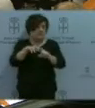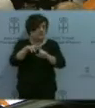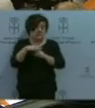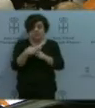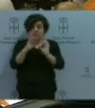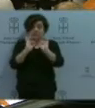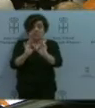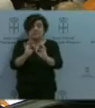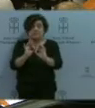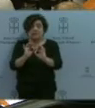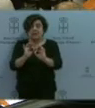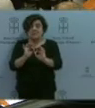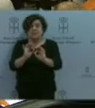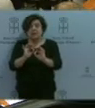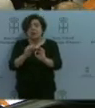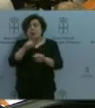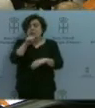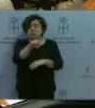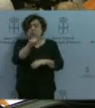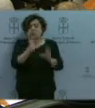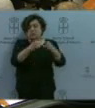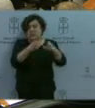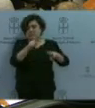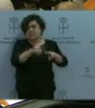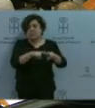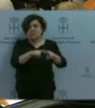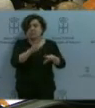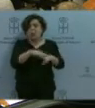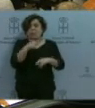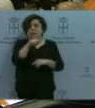Cámara, innecesaria, porque, como digo, fue algo bastante que